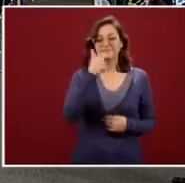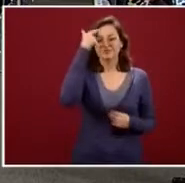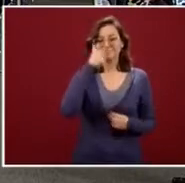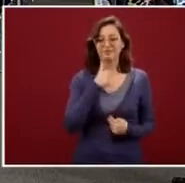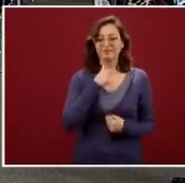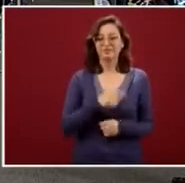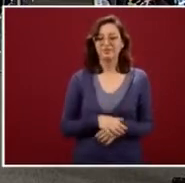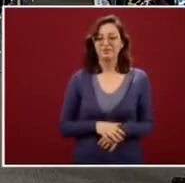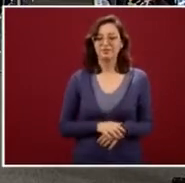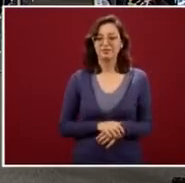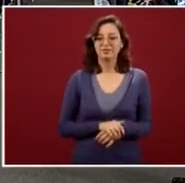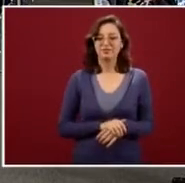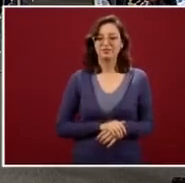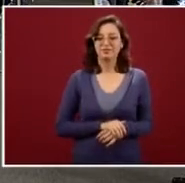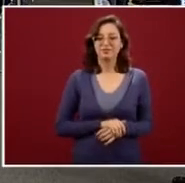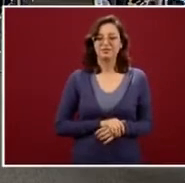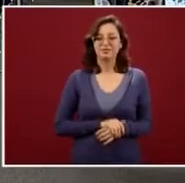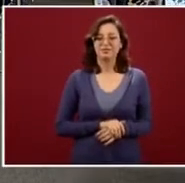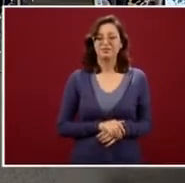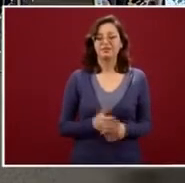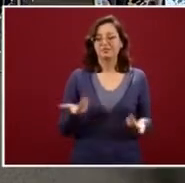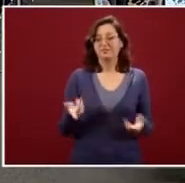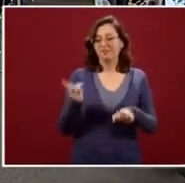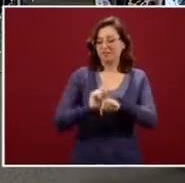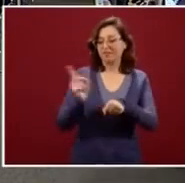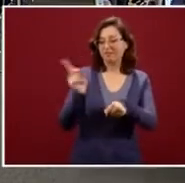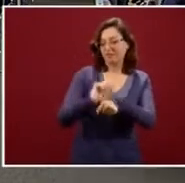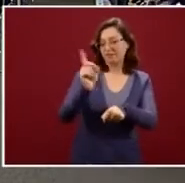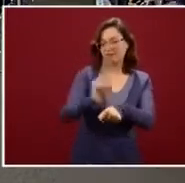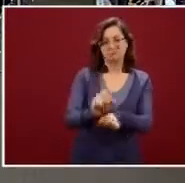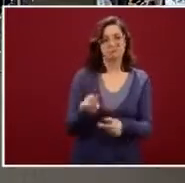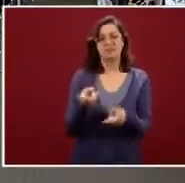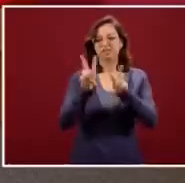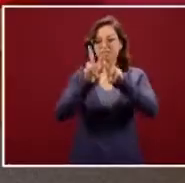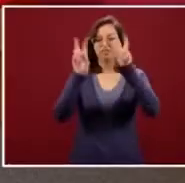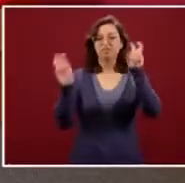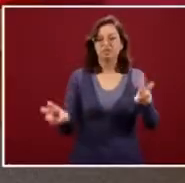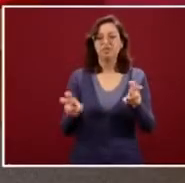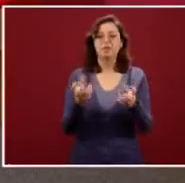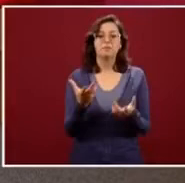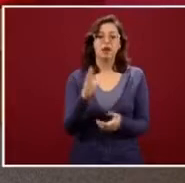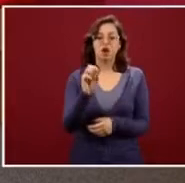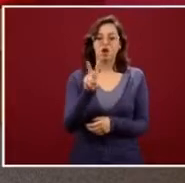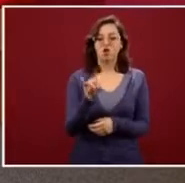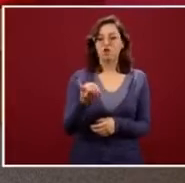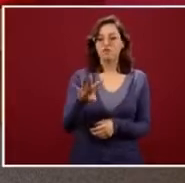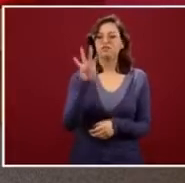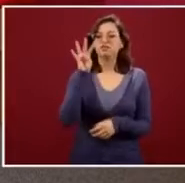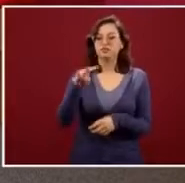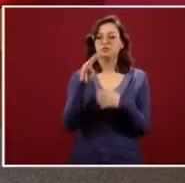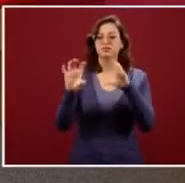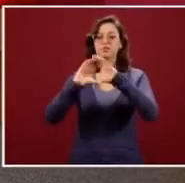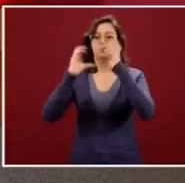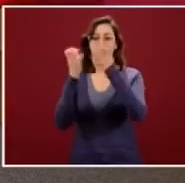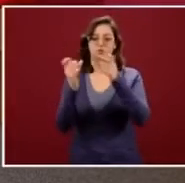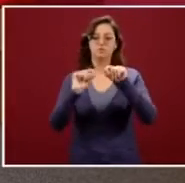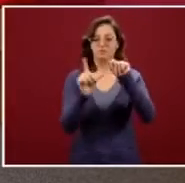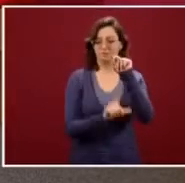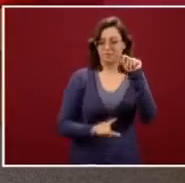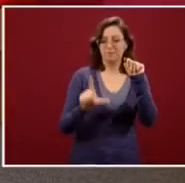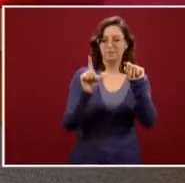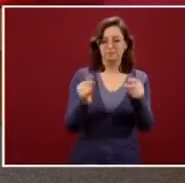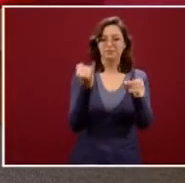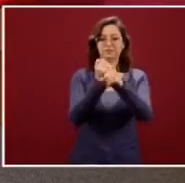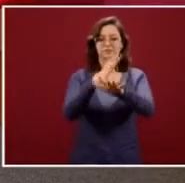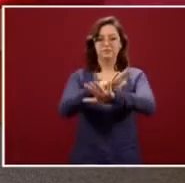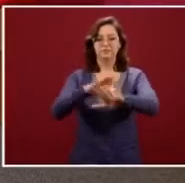empezar la conferencia diaria sobre la situación de coronavirus en el mundo y en México. Y hoy